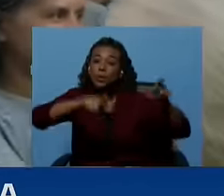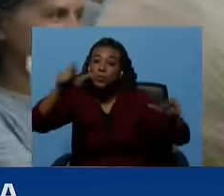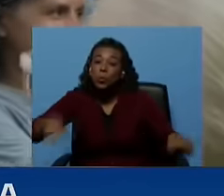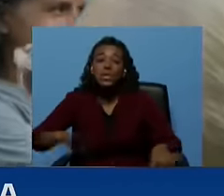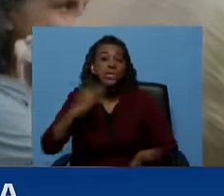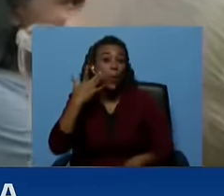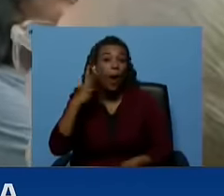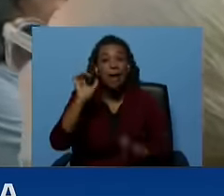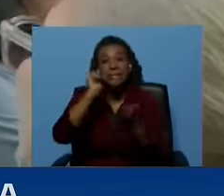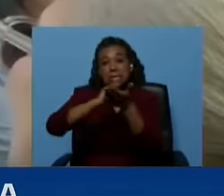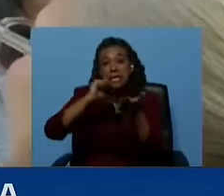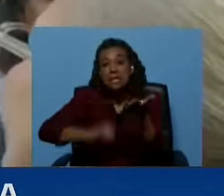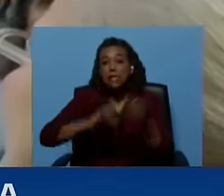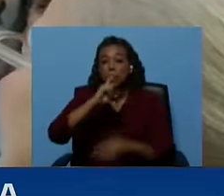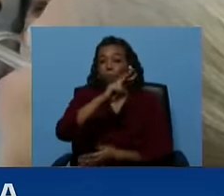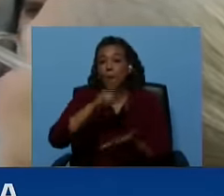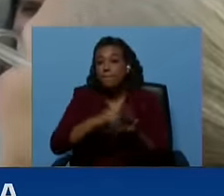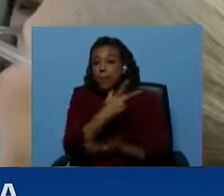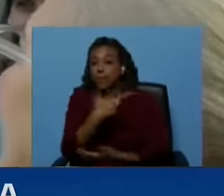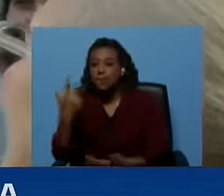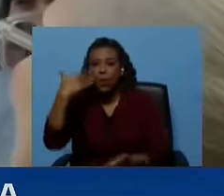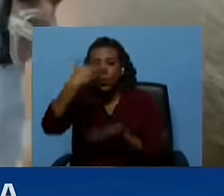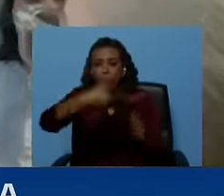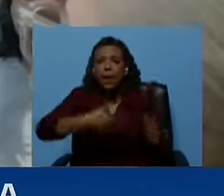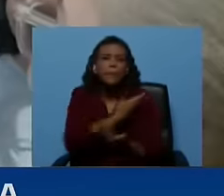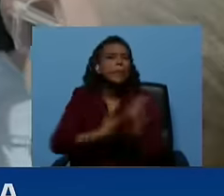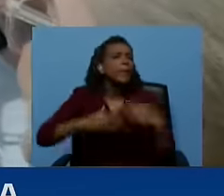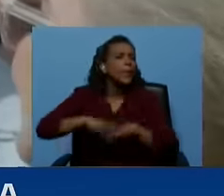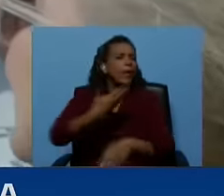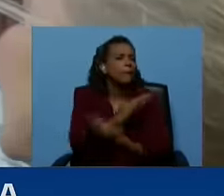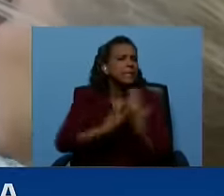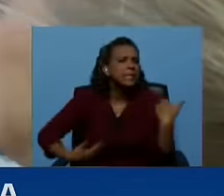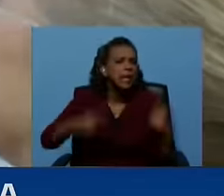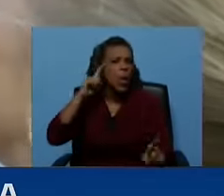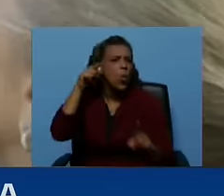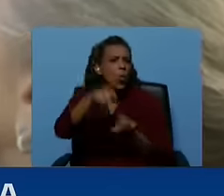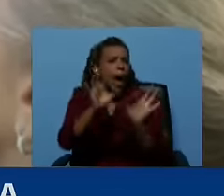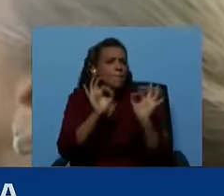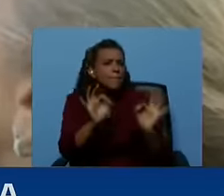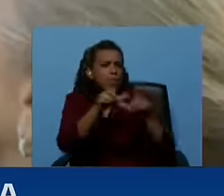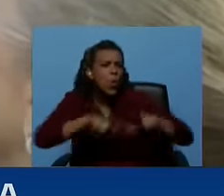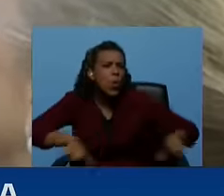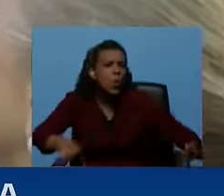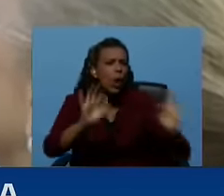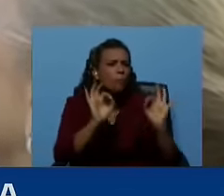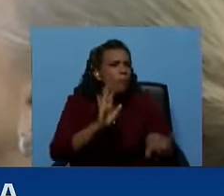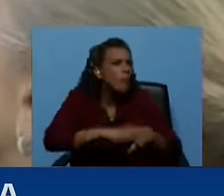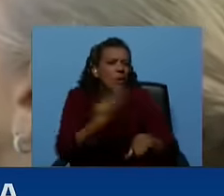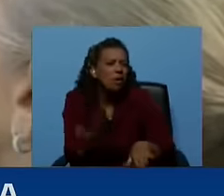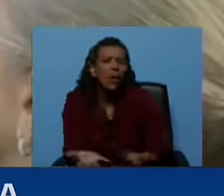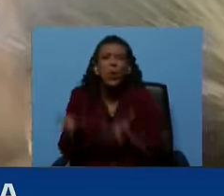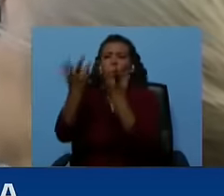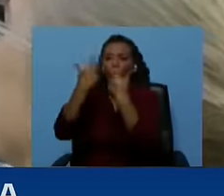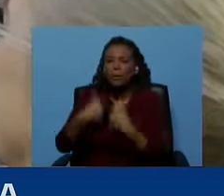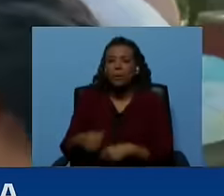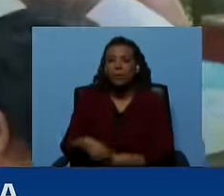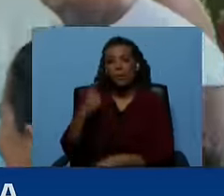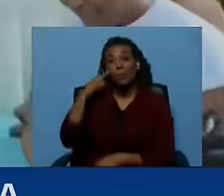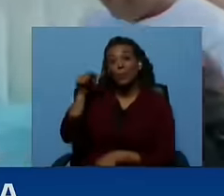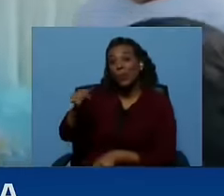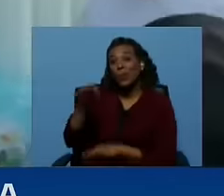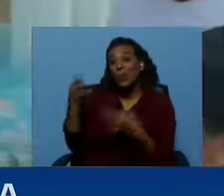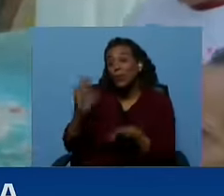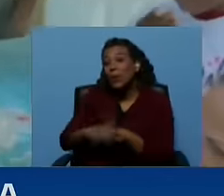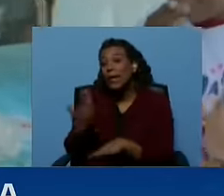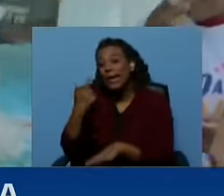según el censo del 2023 Y por qué el presidente de la república está en ese preciso lugar en este preciso momento giordana bueno Boris primero